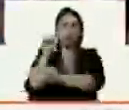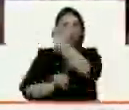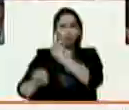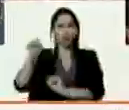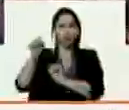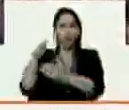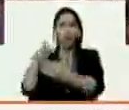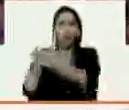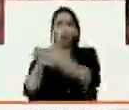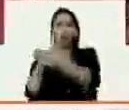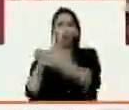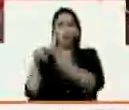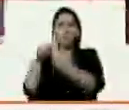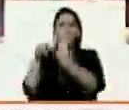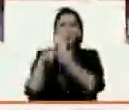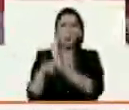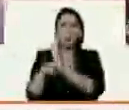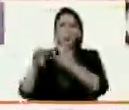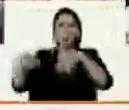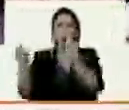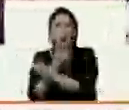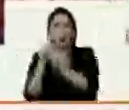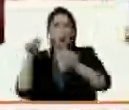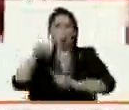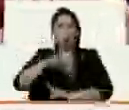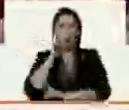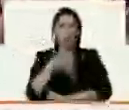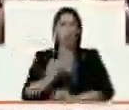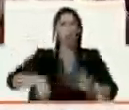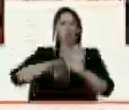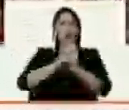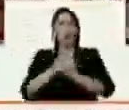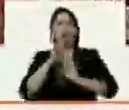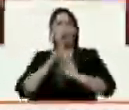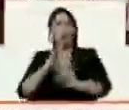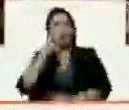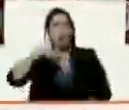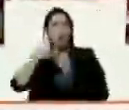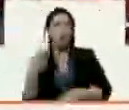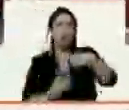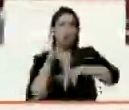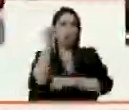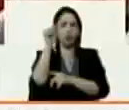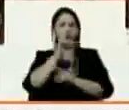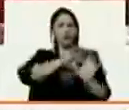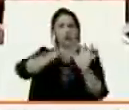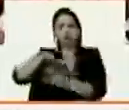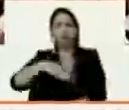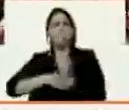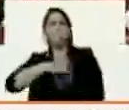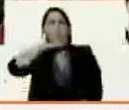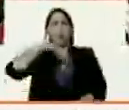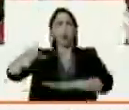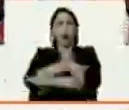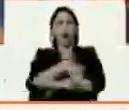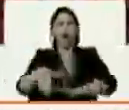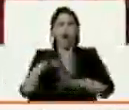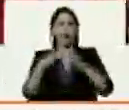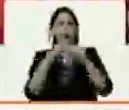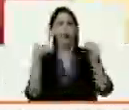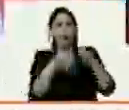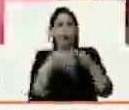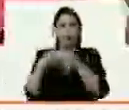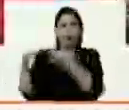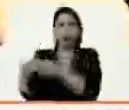medidas neoliberales. Hoy hemos visto una vez más la respuesta del pueblo revolucionario en las calles, todos los sectores sociales respaldando a